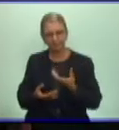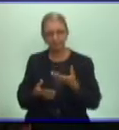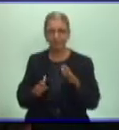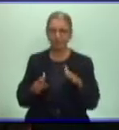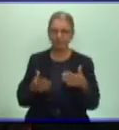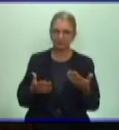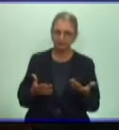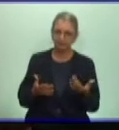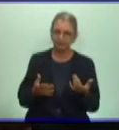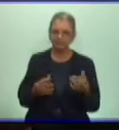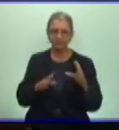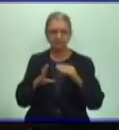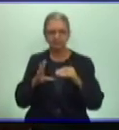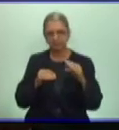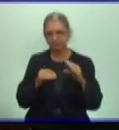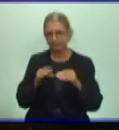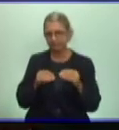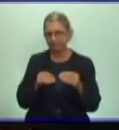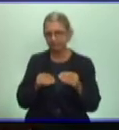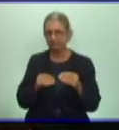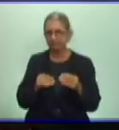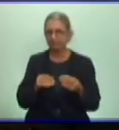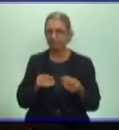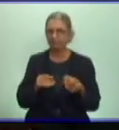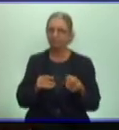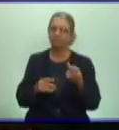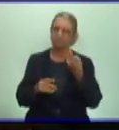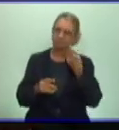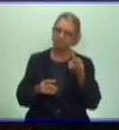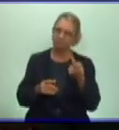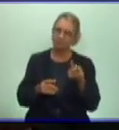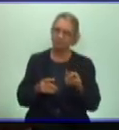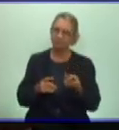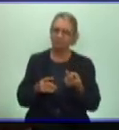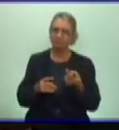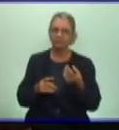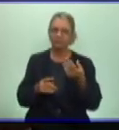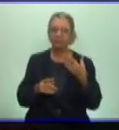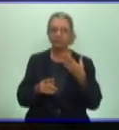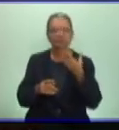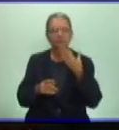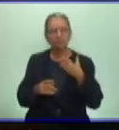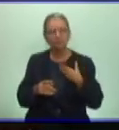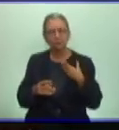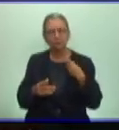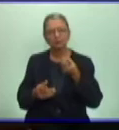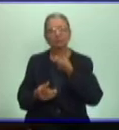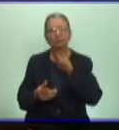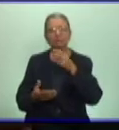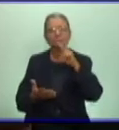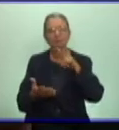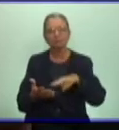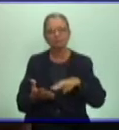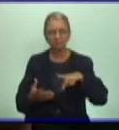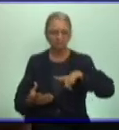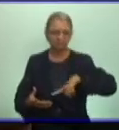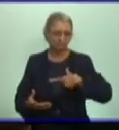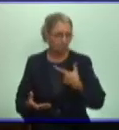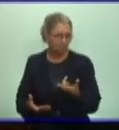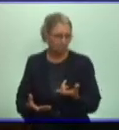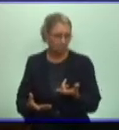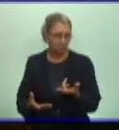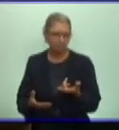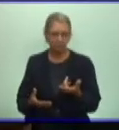menos en lo que estuve conversando traté de hacerles ver que les preocupa cómo cerrar, cómo se evalúa la educación artística. Bueno,